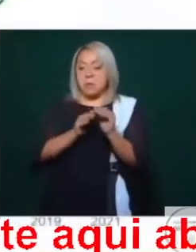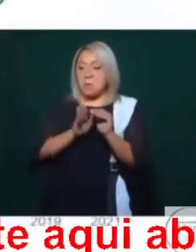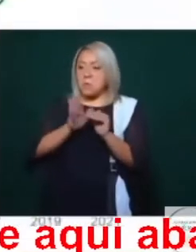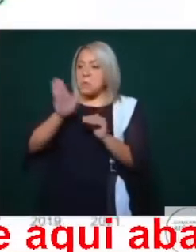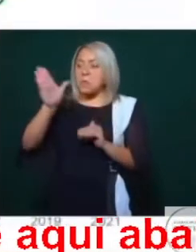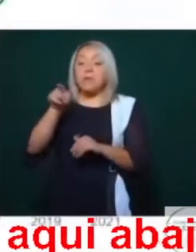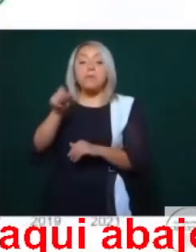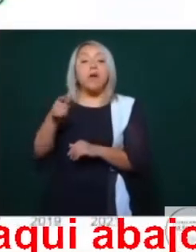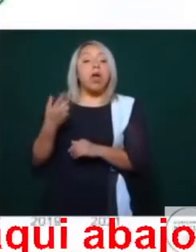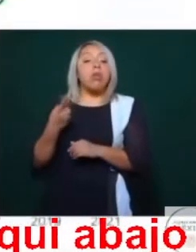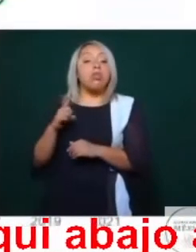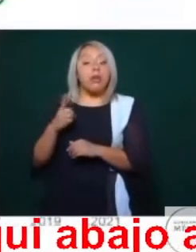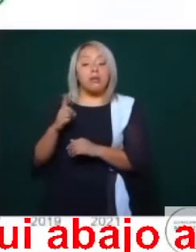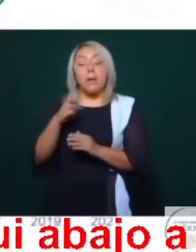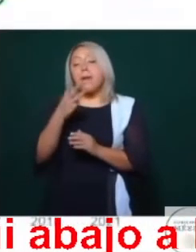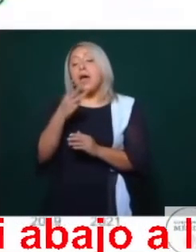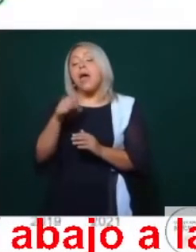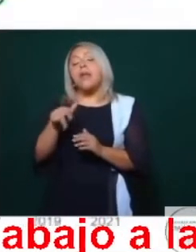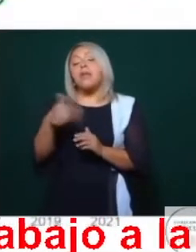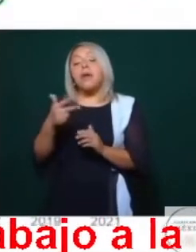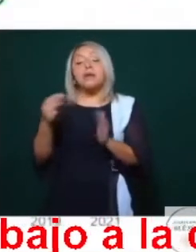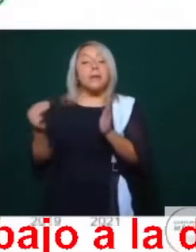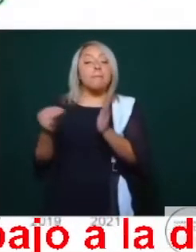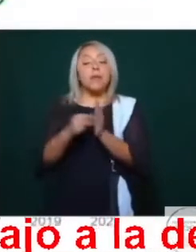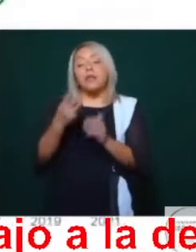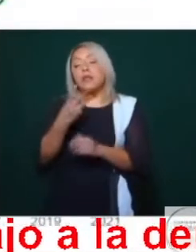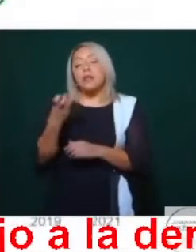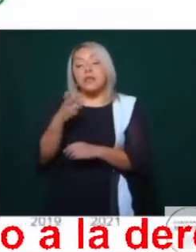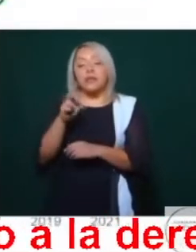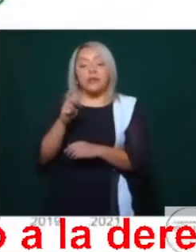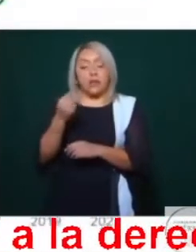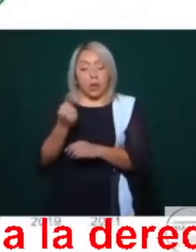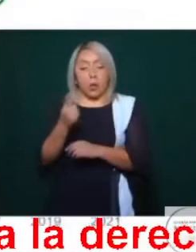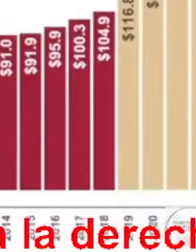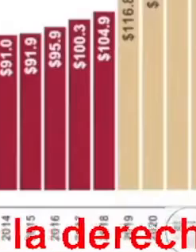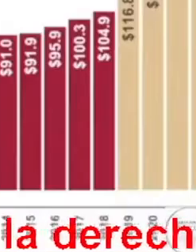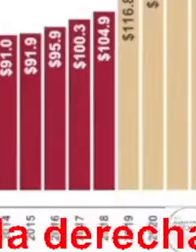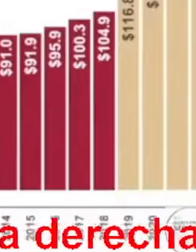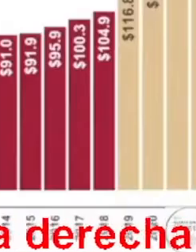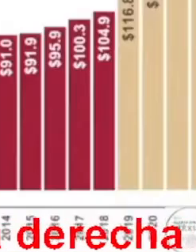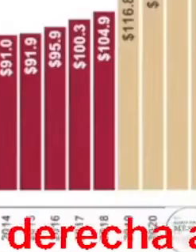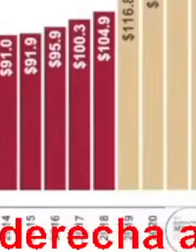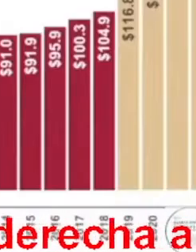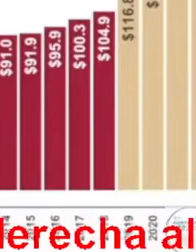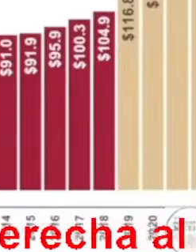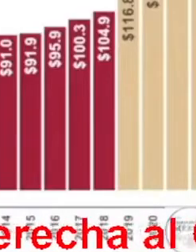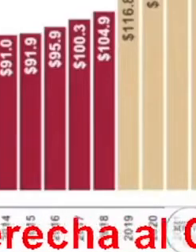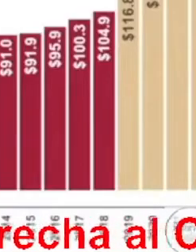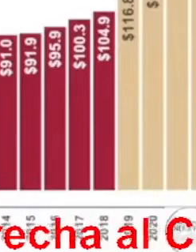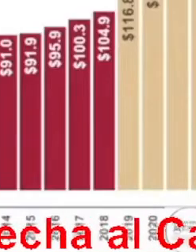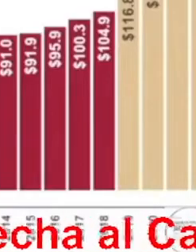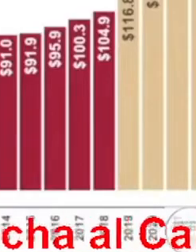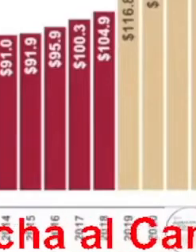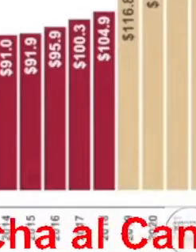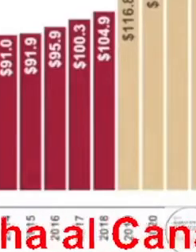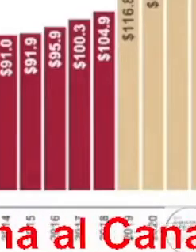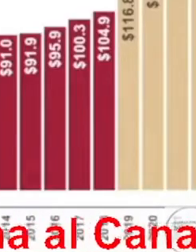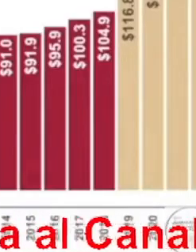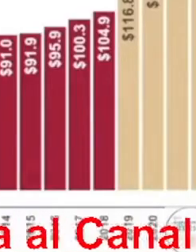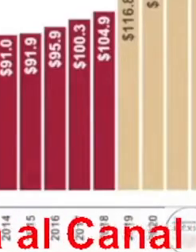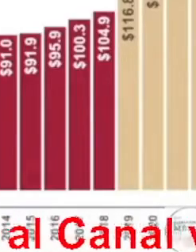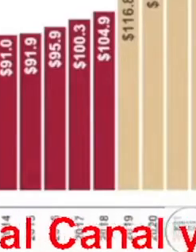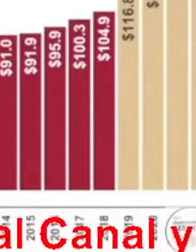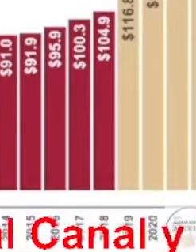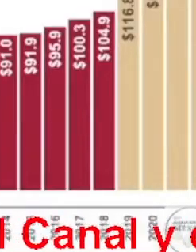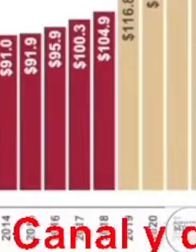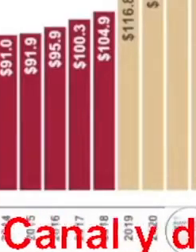diciembre fue de 13 mil 339 pesos mensuales en años anteriores inclusive el